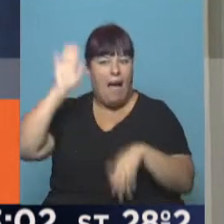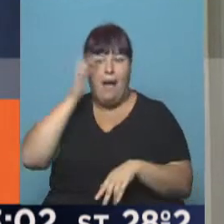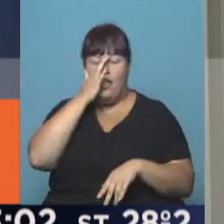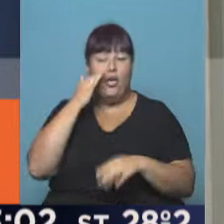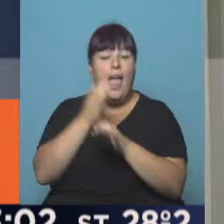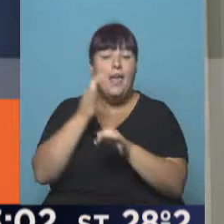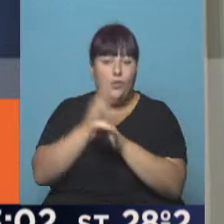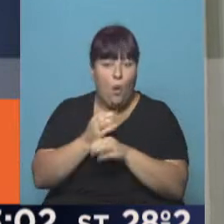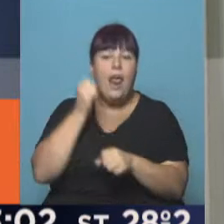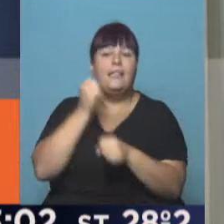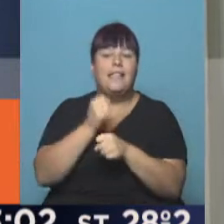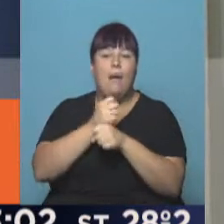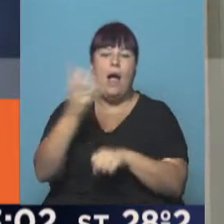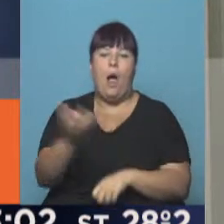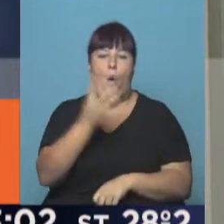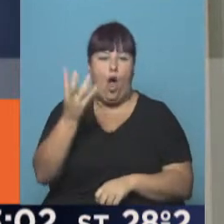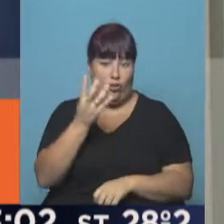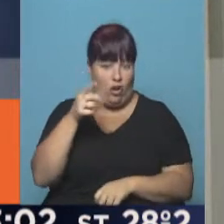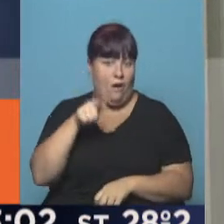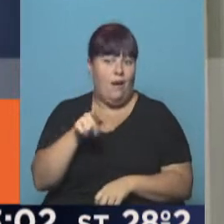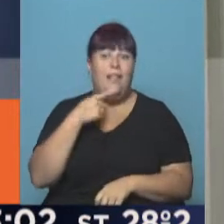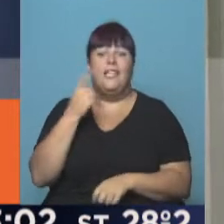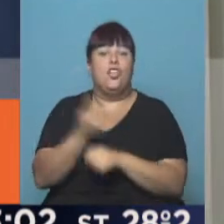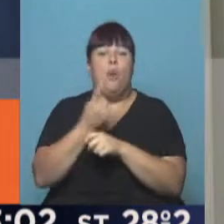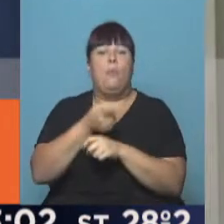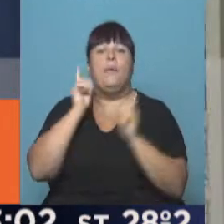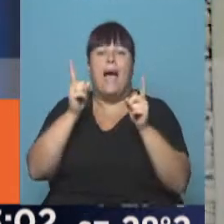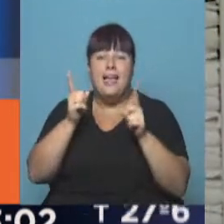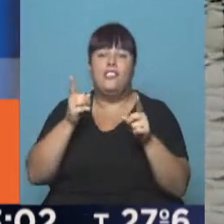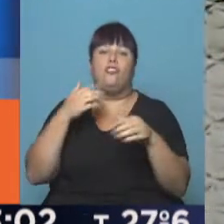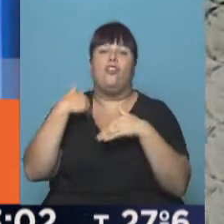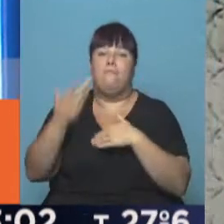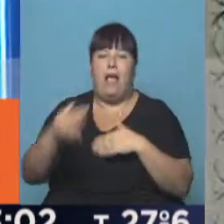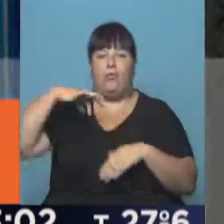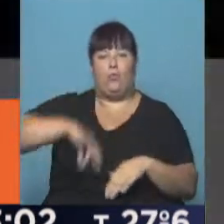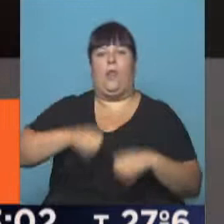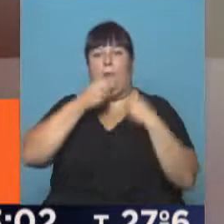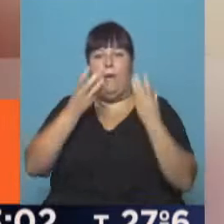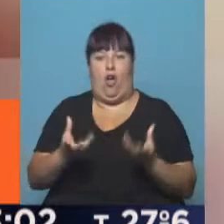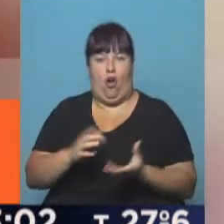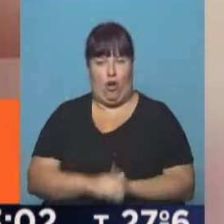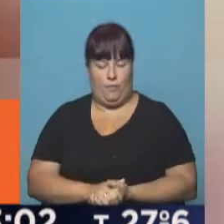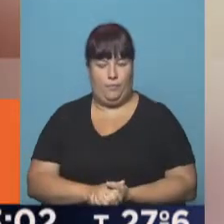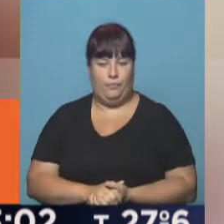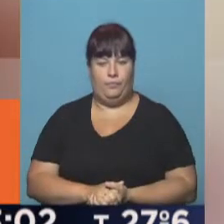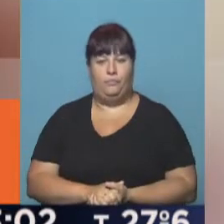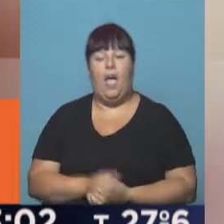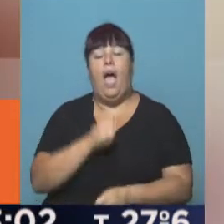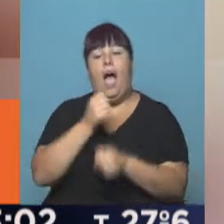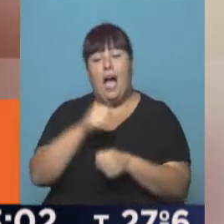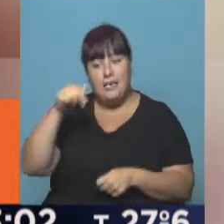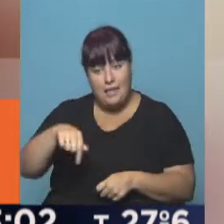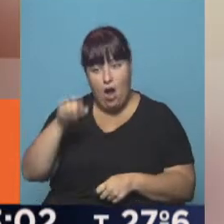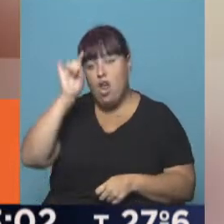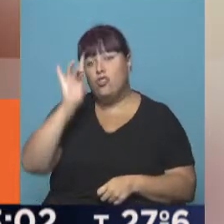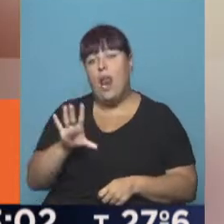las escuelas trabaja 4 horas. Eso impide que los docentes puedan tener un salario más alto. Hasta ahora,